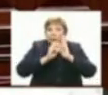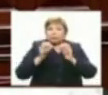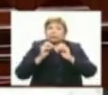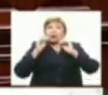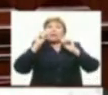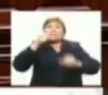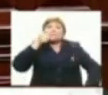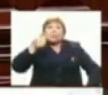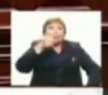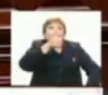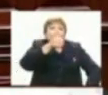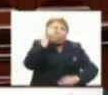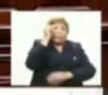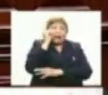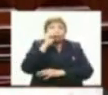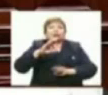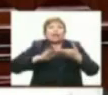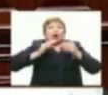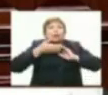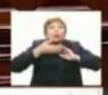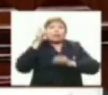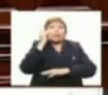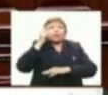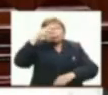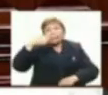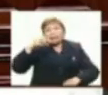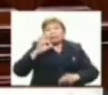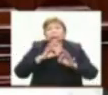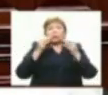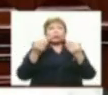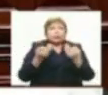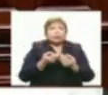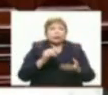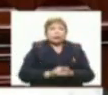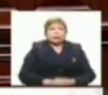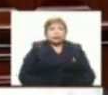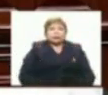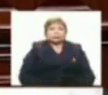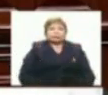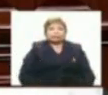por los propios maestros, la comunidad, los estudiantes, los padres de familia y las autoridades.